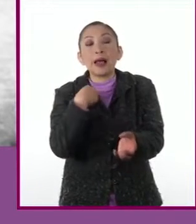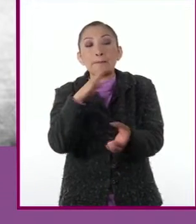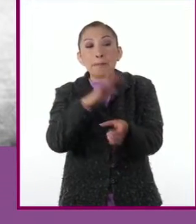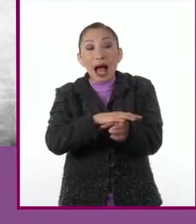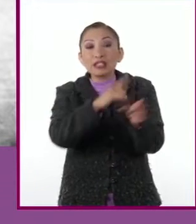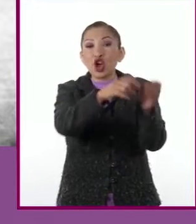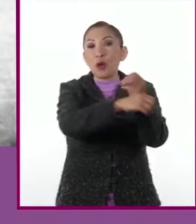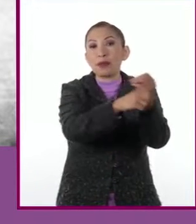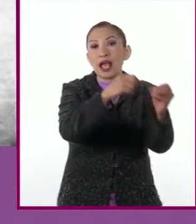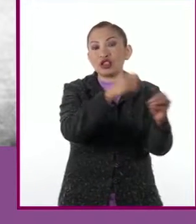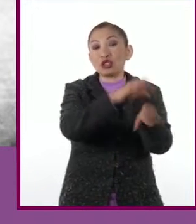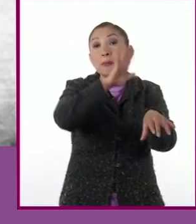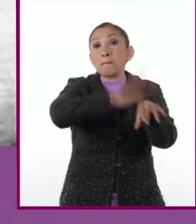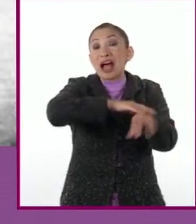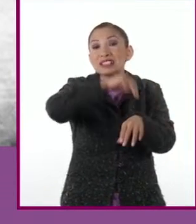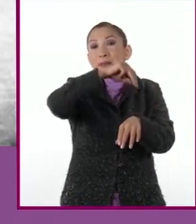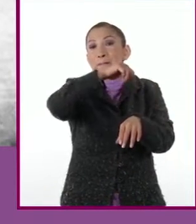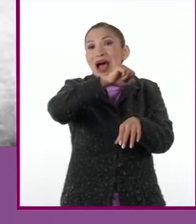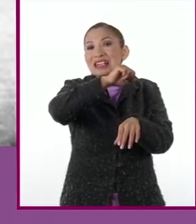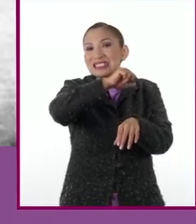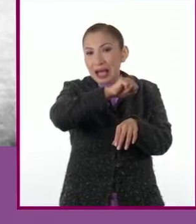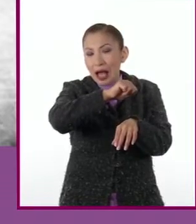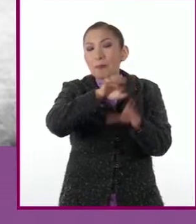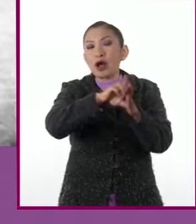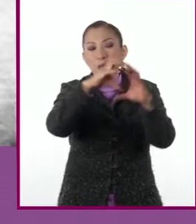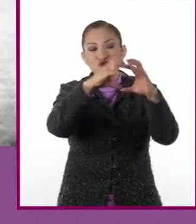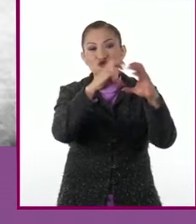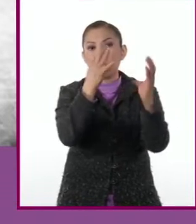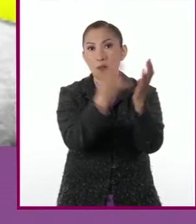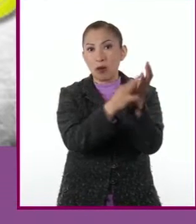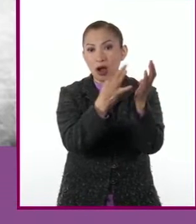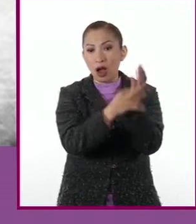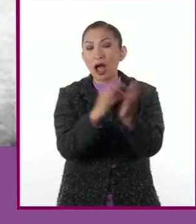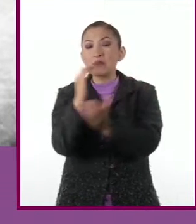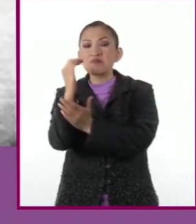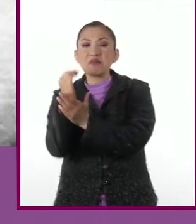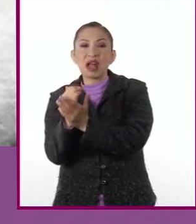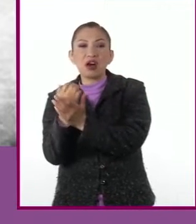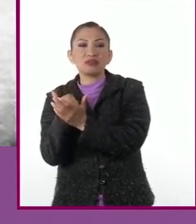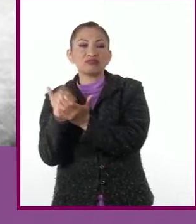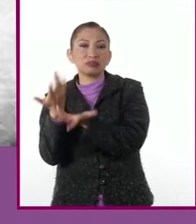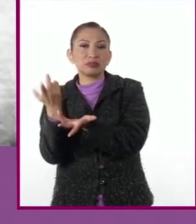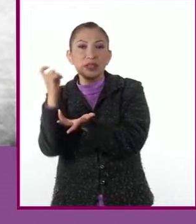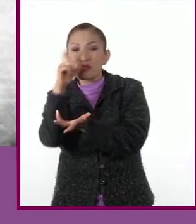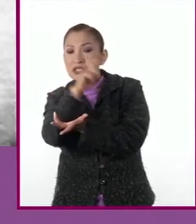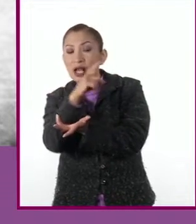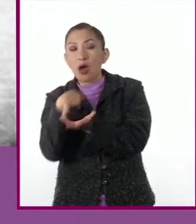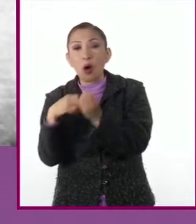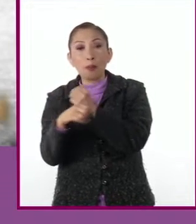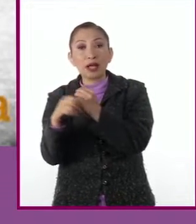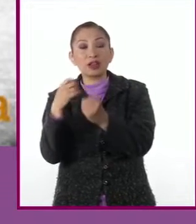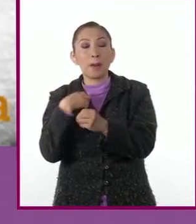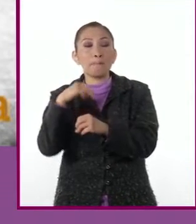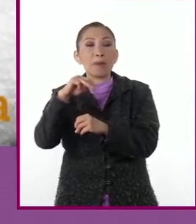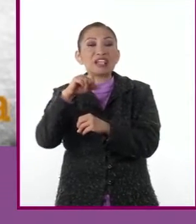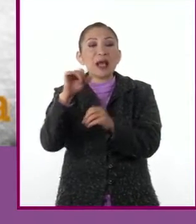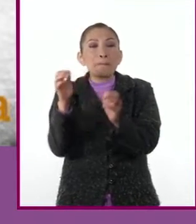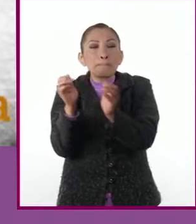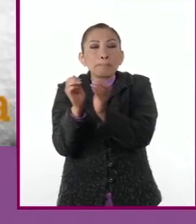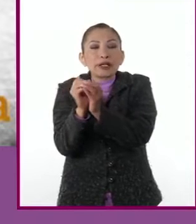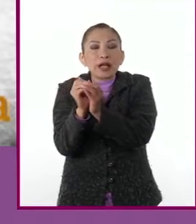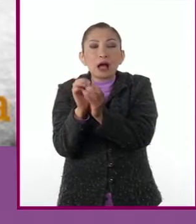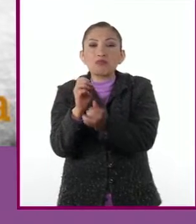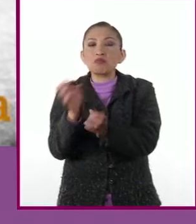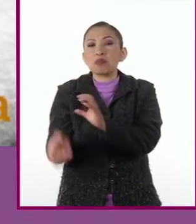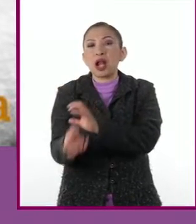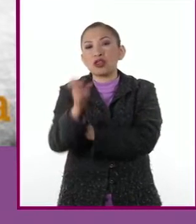mayor para objetos que poseen más masa, como la bola de hierro, y es menor la dificultad para los cuerpos que poseen menos masa,